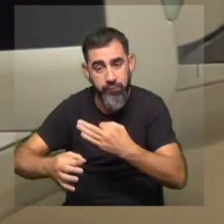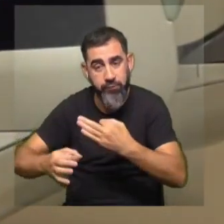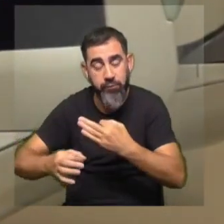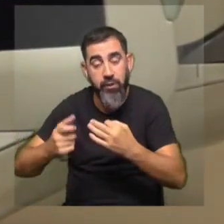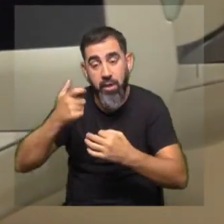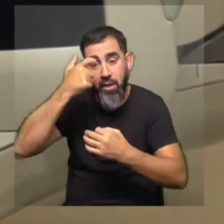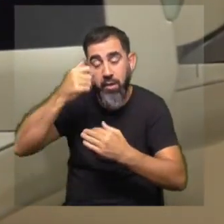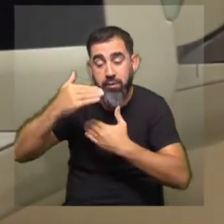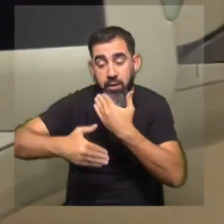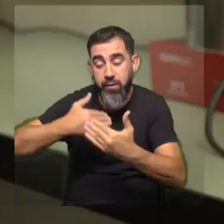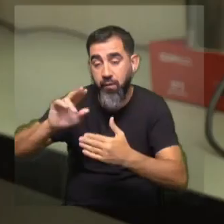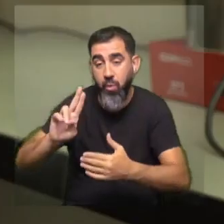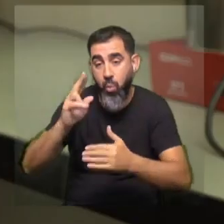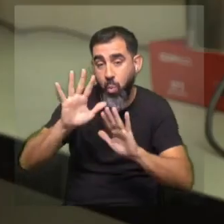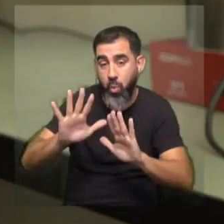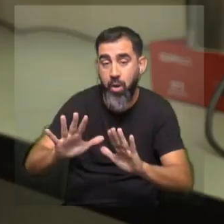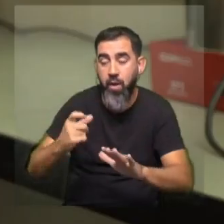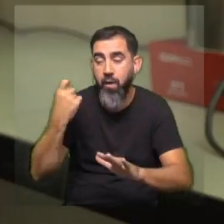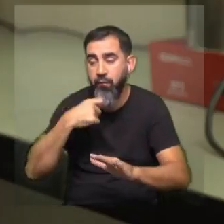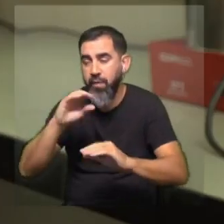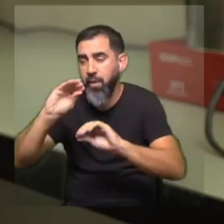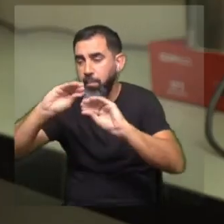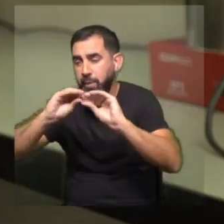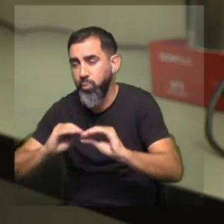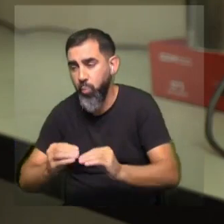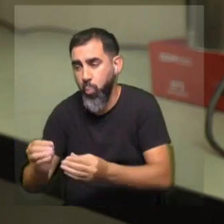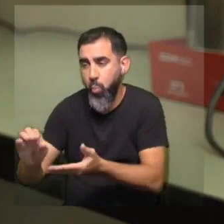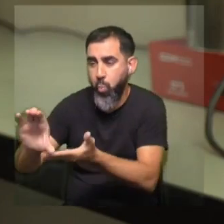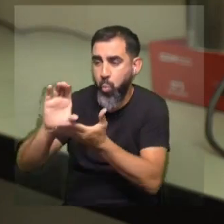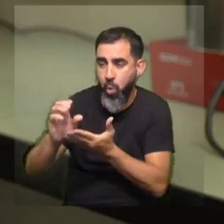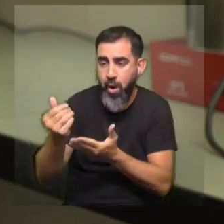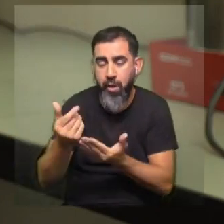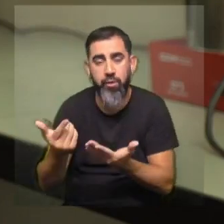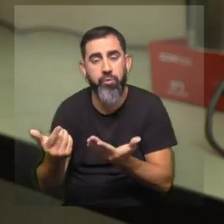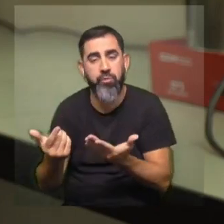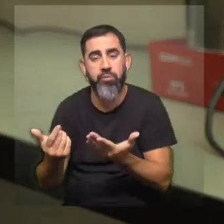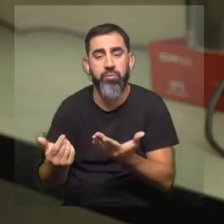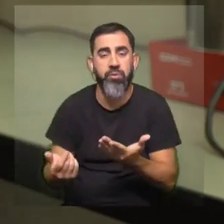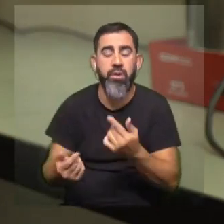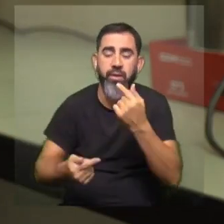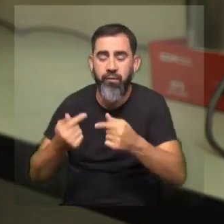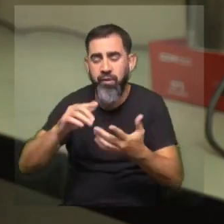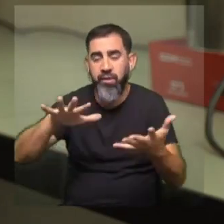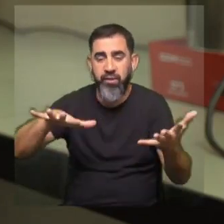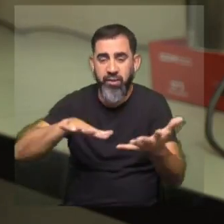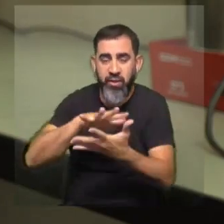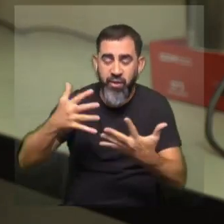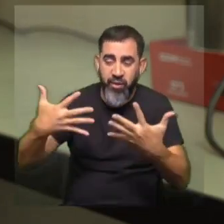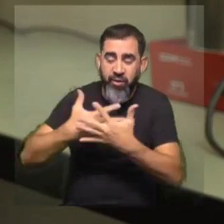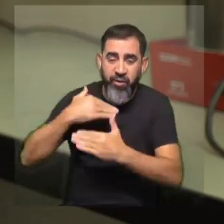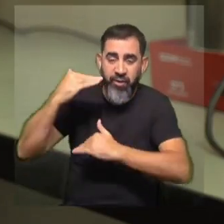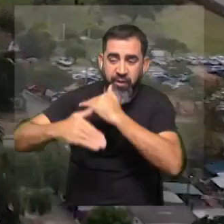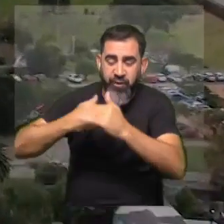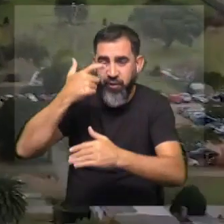la ciencia avanza en el Uruguay, con la escasez de presupuesto y las diversas situaciones que afectan el desarrollo